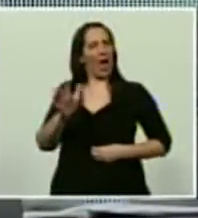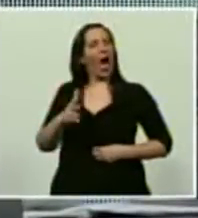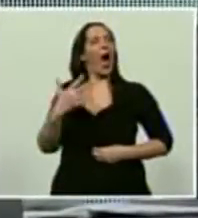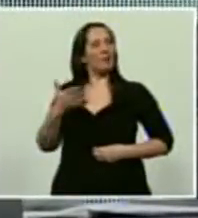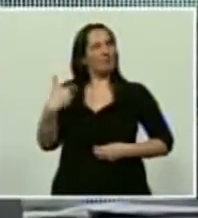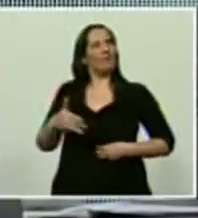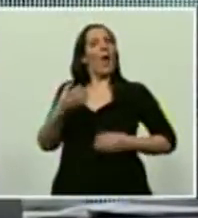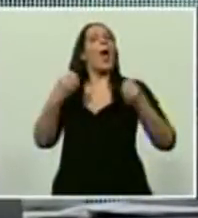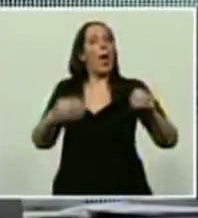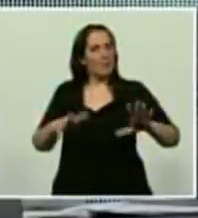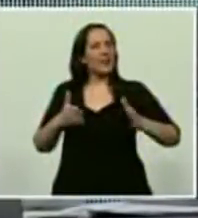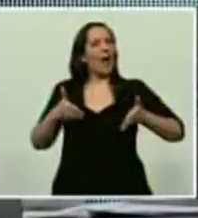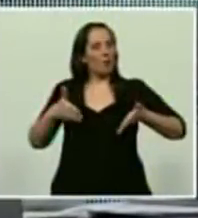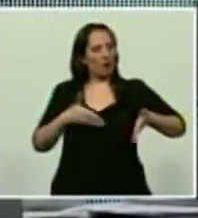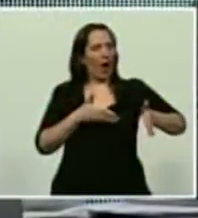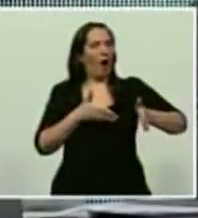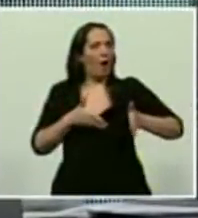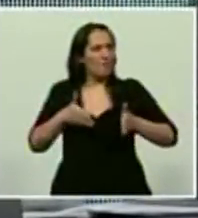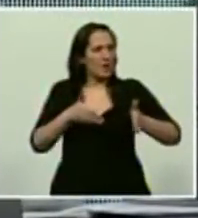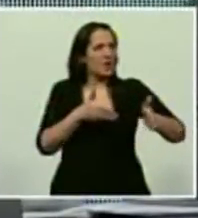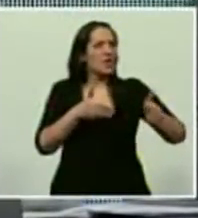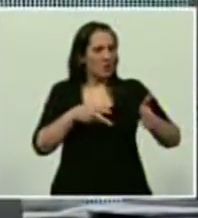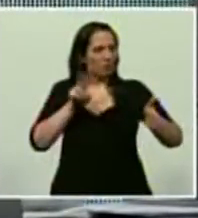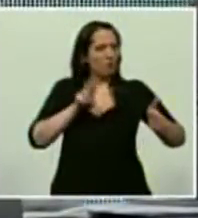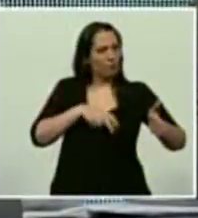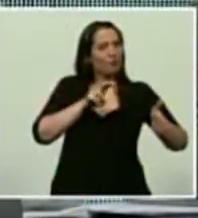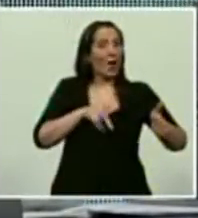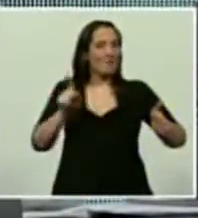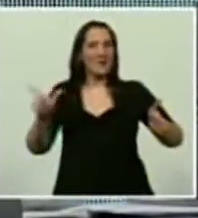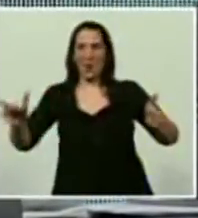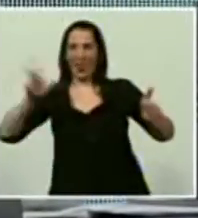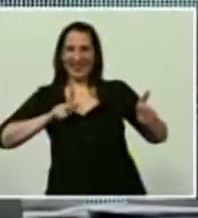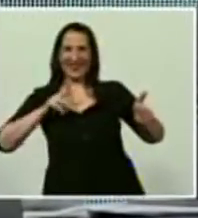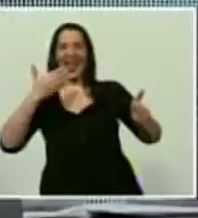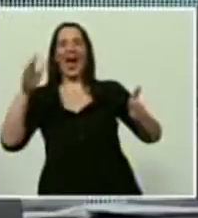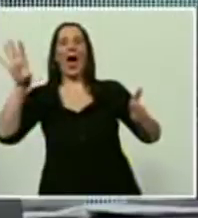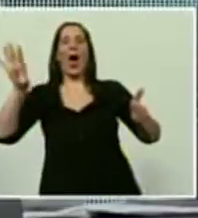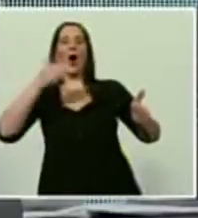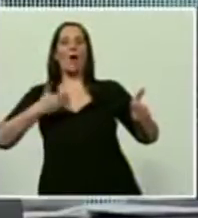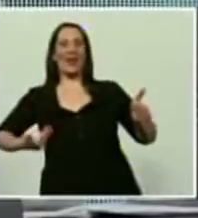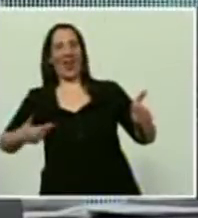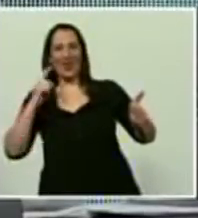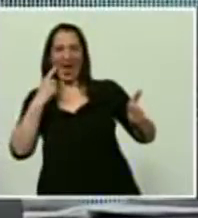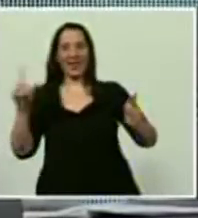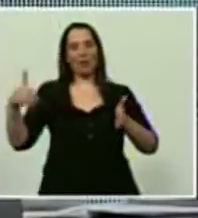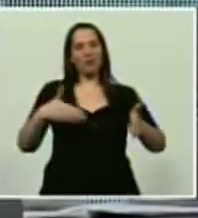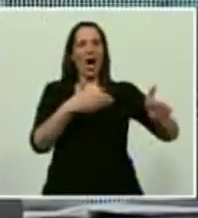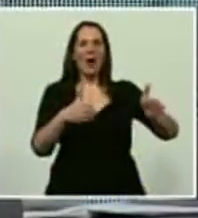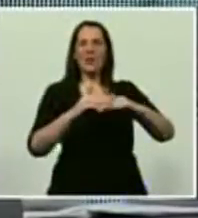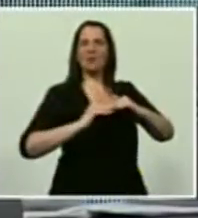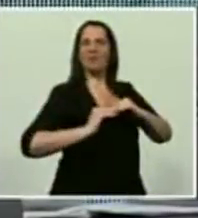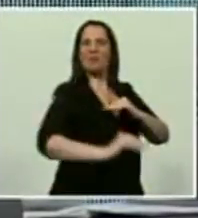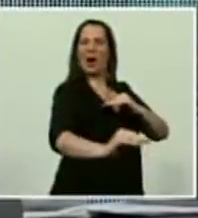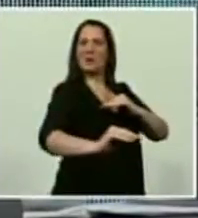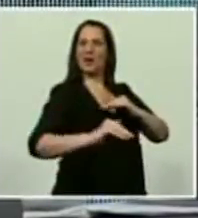parafraseaba recién el gobernador de Entre Ríos, es un camino pavimentado, que tiene fibra óptica, que está iluminado, que tiene casas